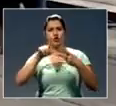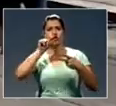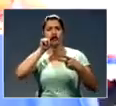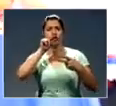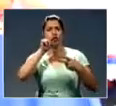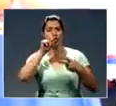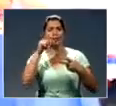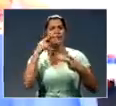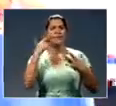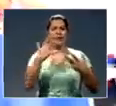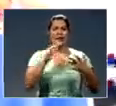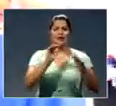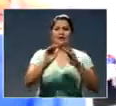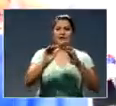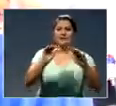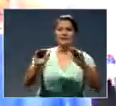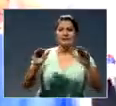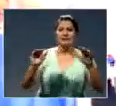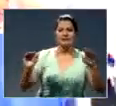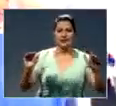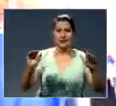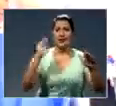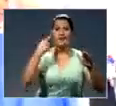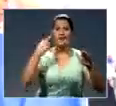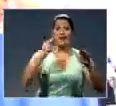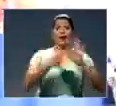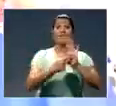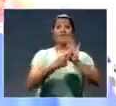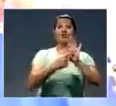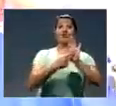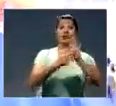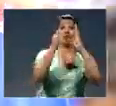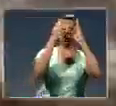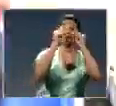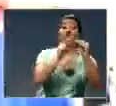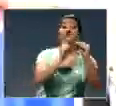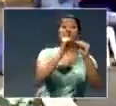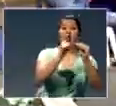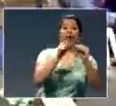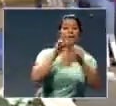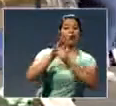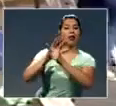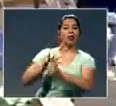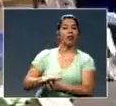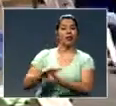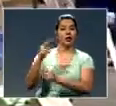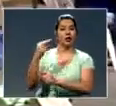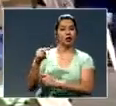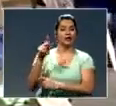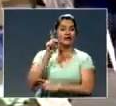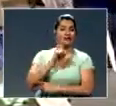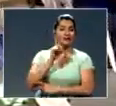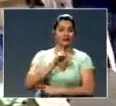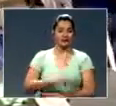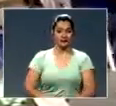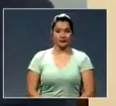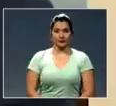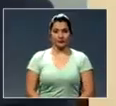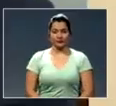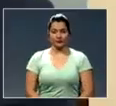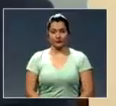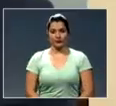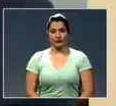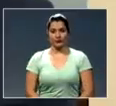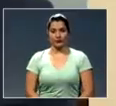de opinión para contrastar las informaciones erróneas con datos reales y así mitigar el impacto de las fake news.